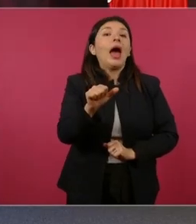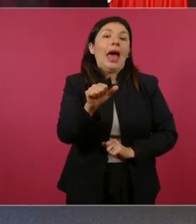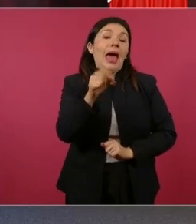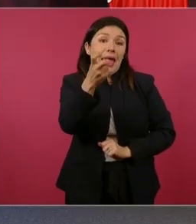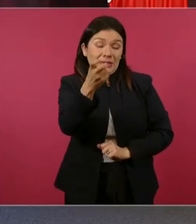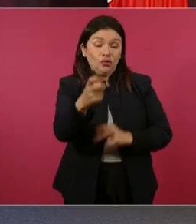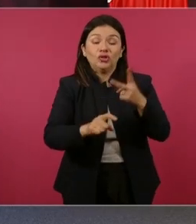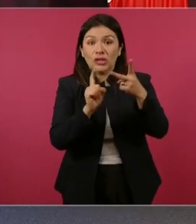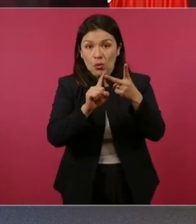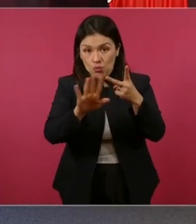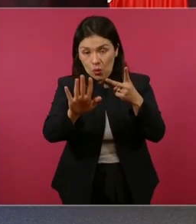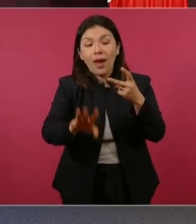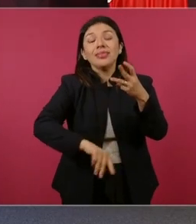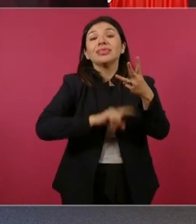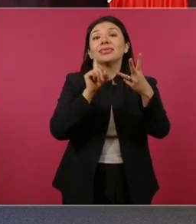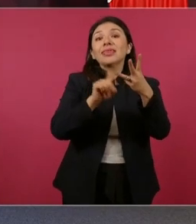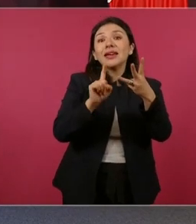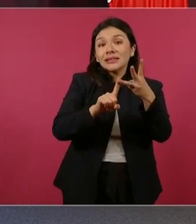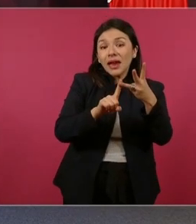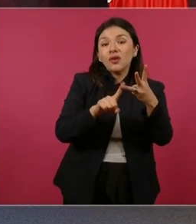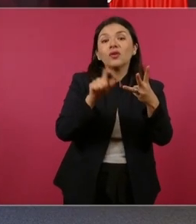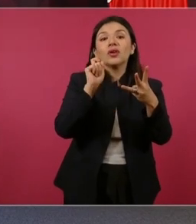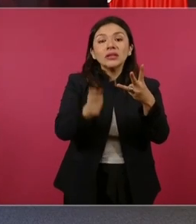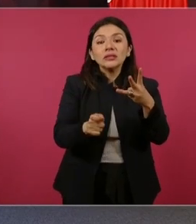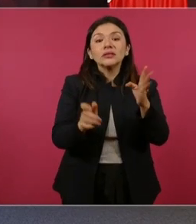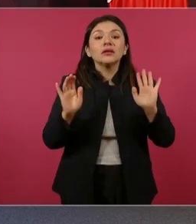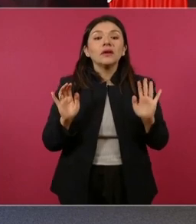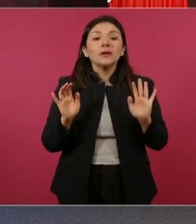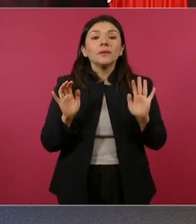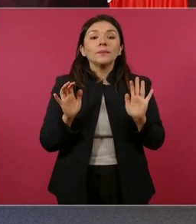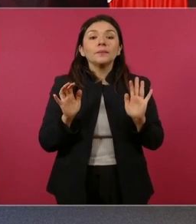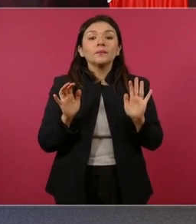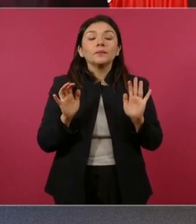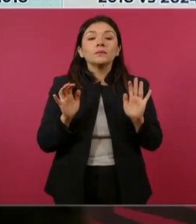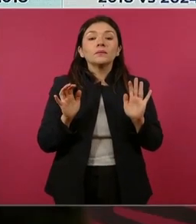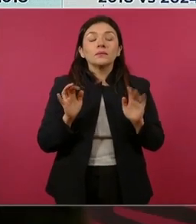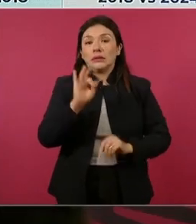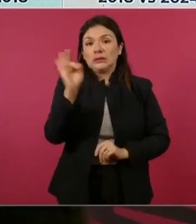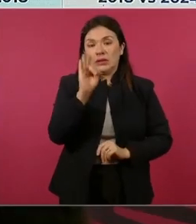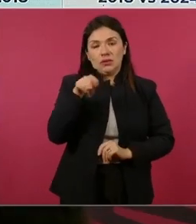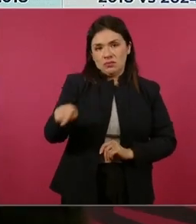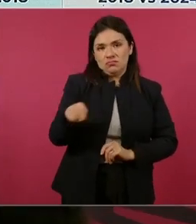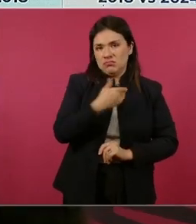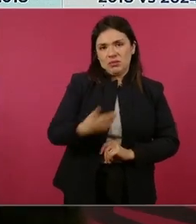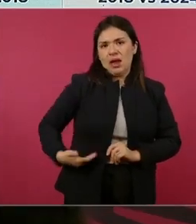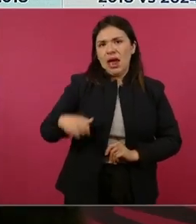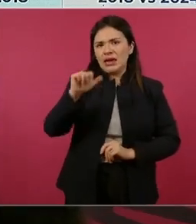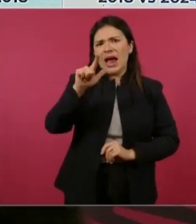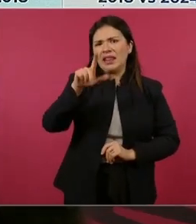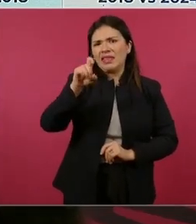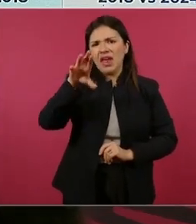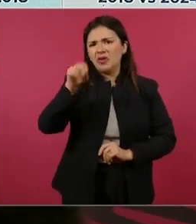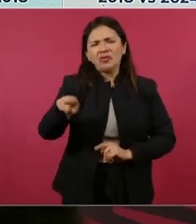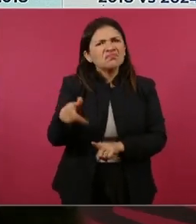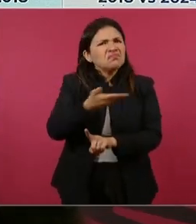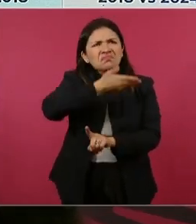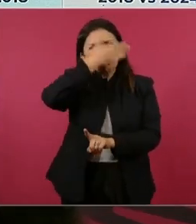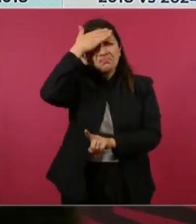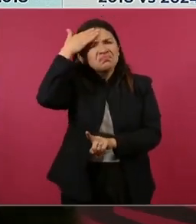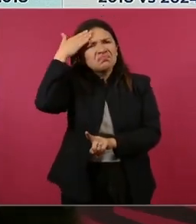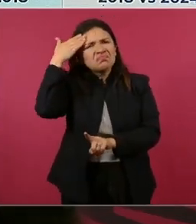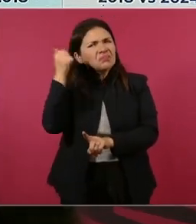tercero es que sin que Calderón lo supiera,